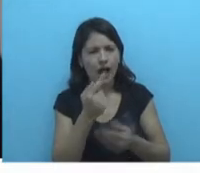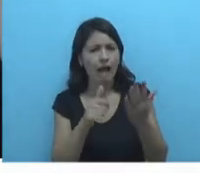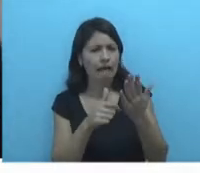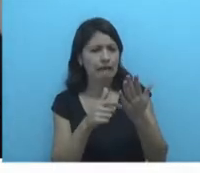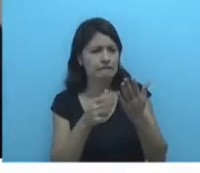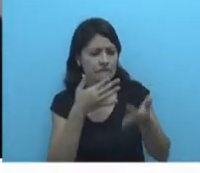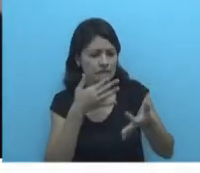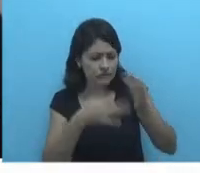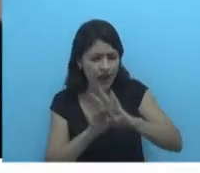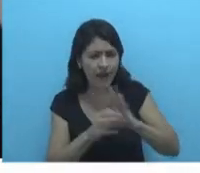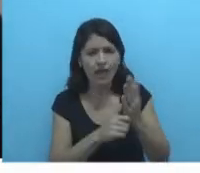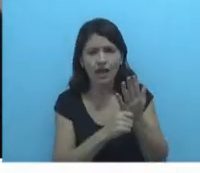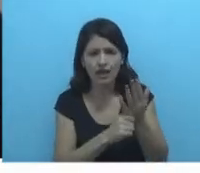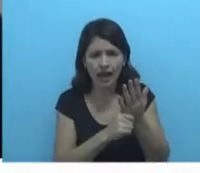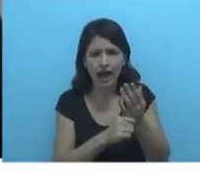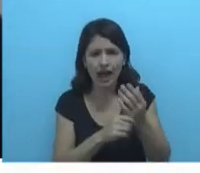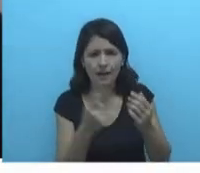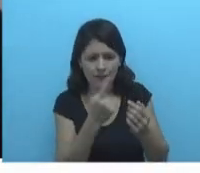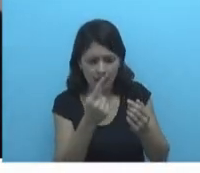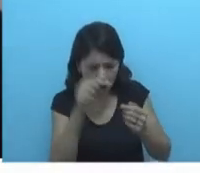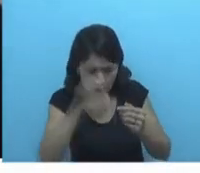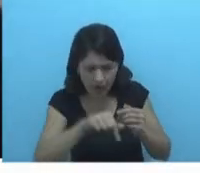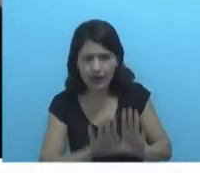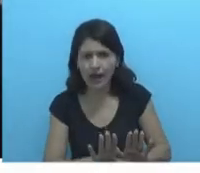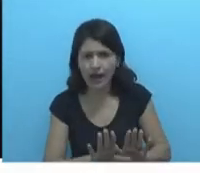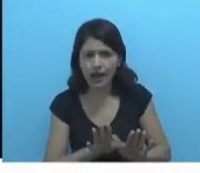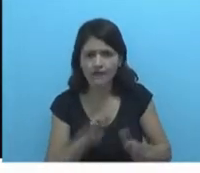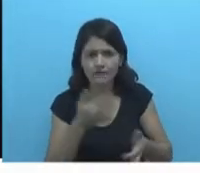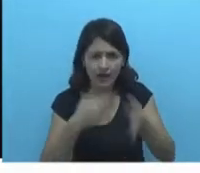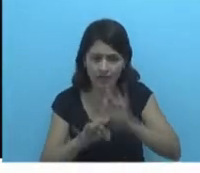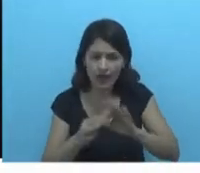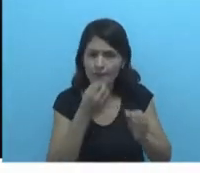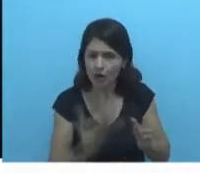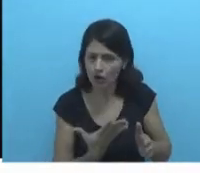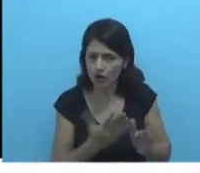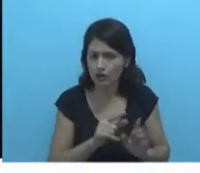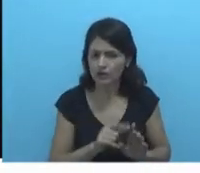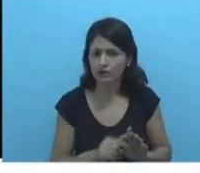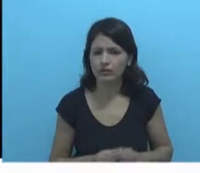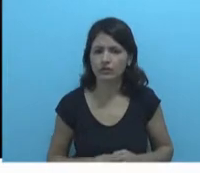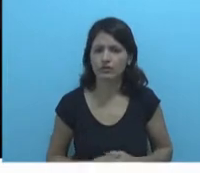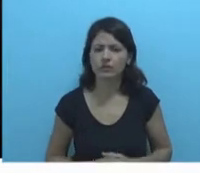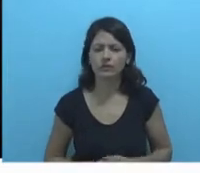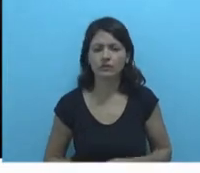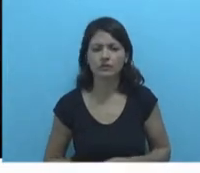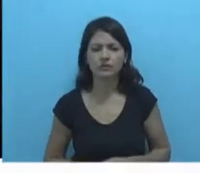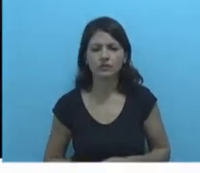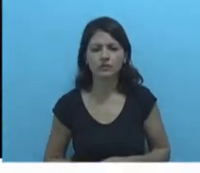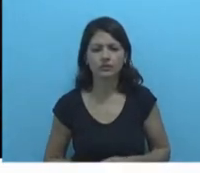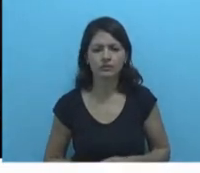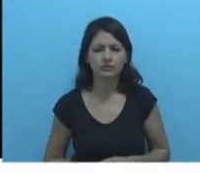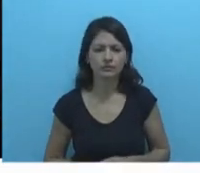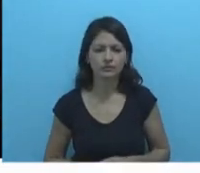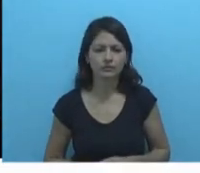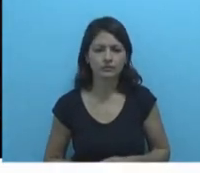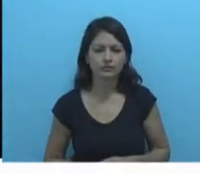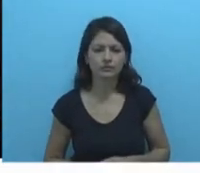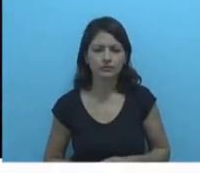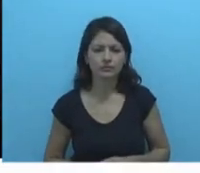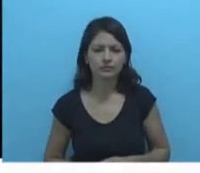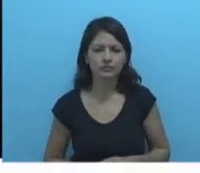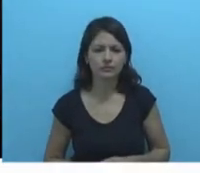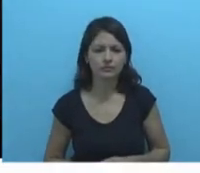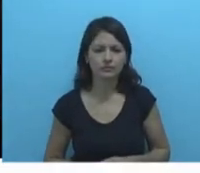que produce eso que después se exporta? Yo estoy convencido que sí. Por eso nos parece a nosotros que